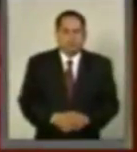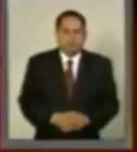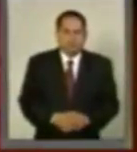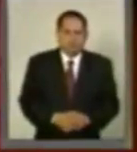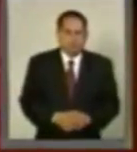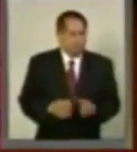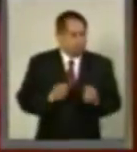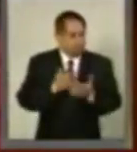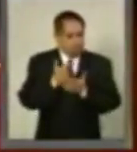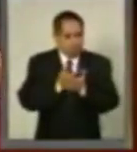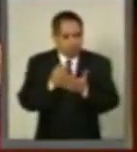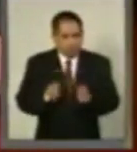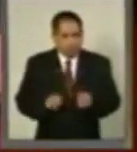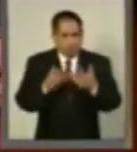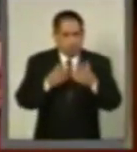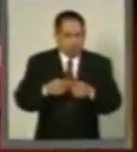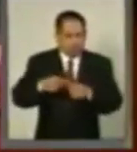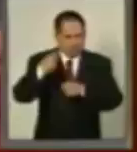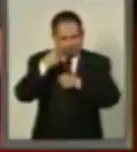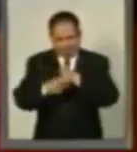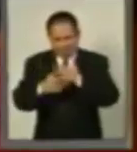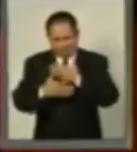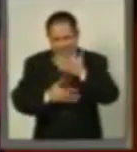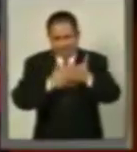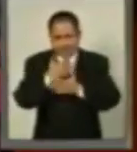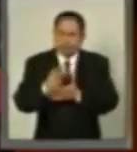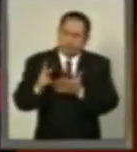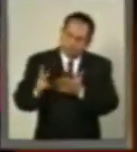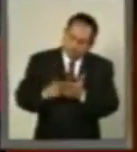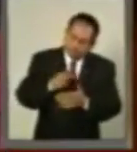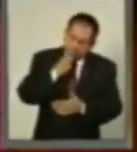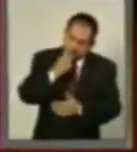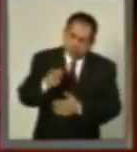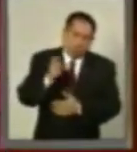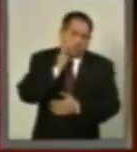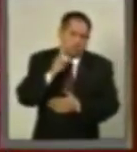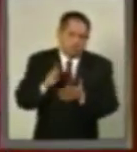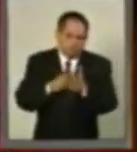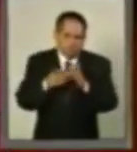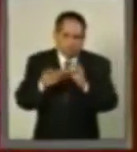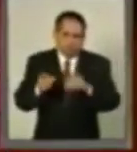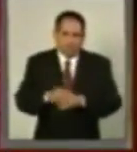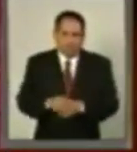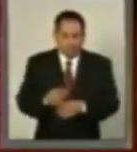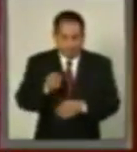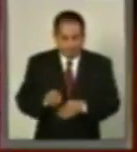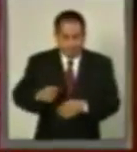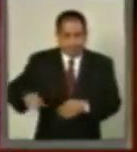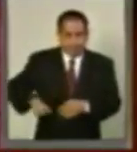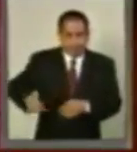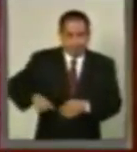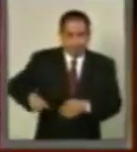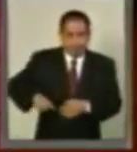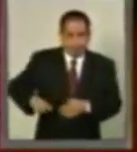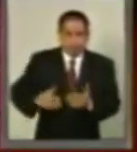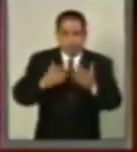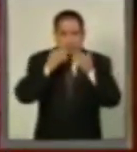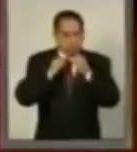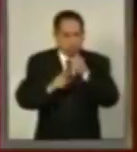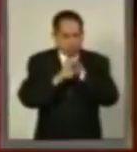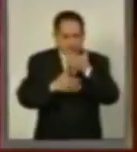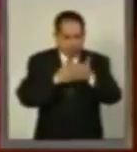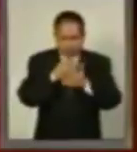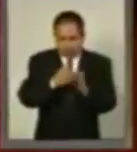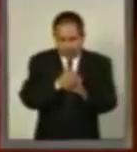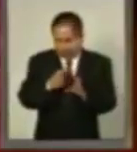Las cifras de incidencia delictiva, quiero reiterarle, senadora, es desde este gobierno cuando ya no hay conflicto al respecto.